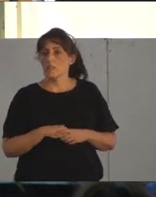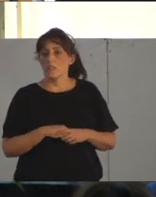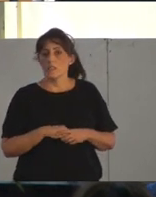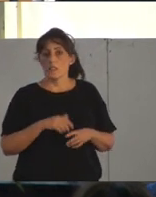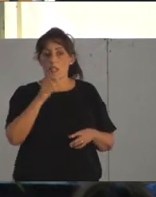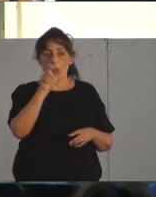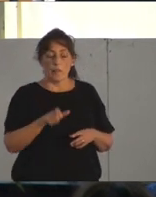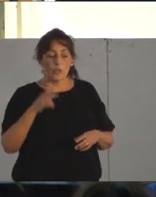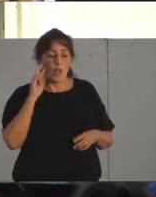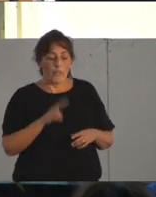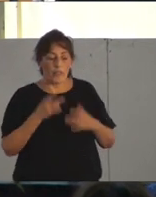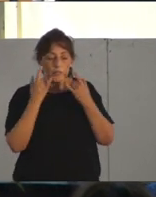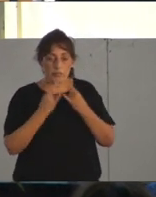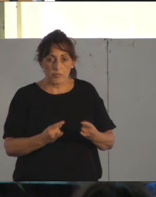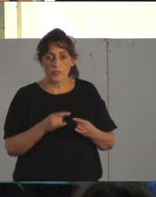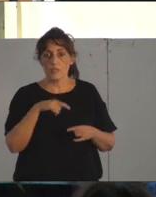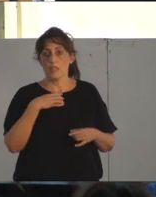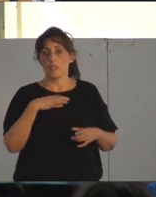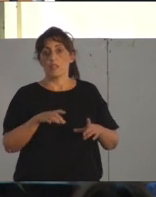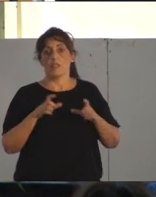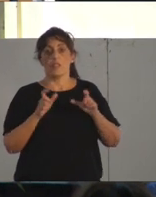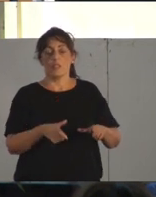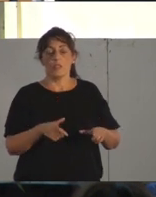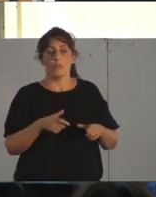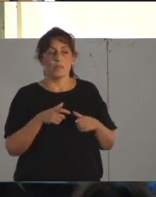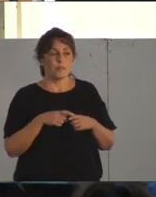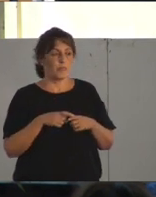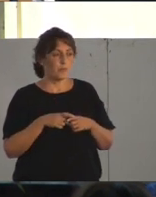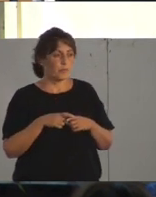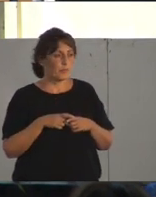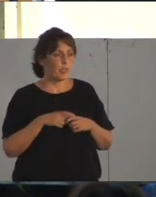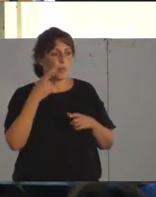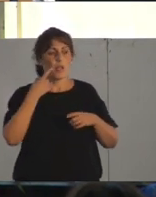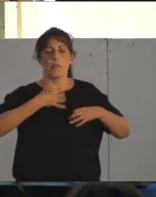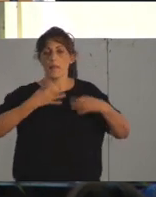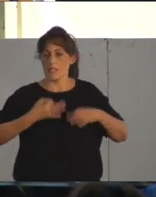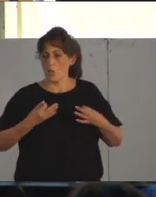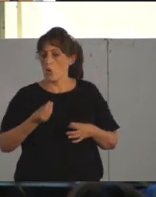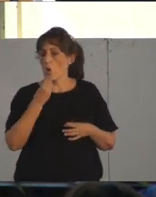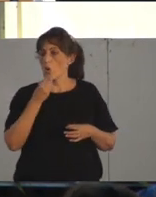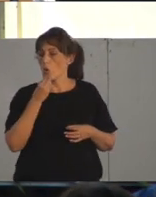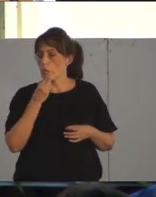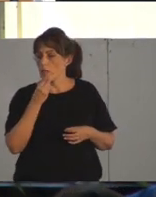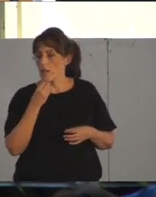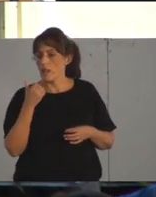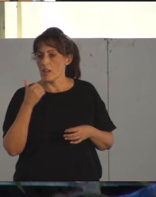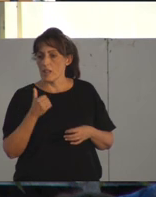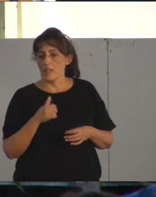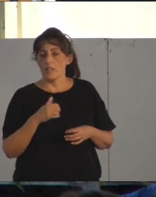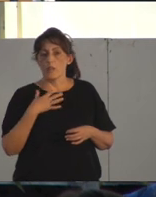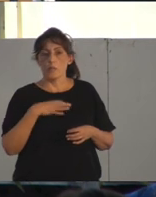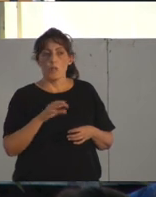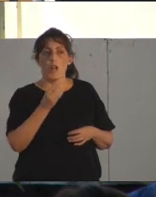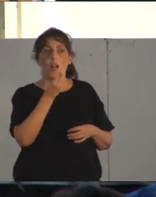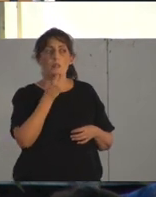pues, ha conseguido mayor ajuste en la capacidad deglutoria, estamos dándole algo más seguro, estamos diversificando su alimentación,